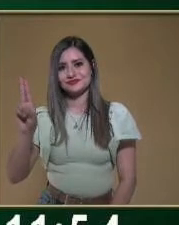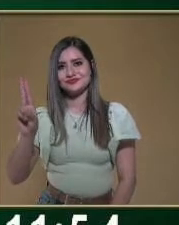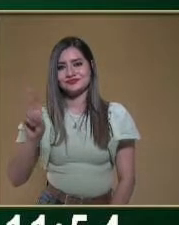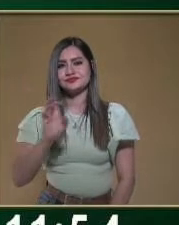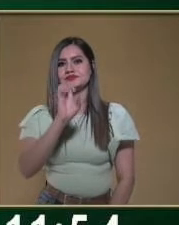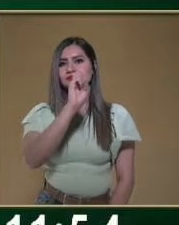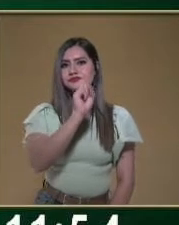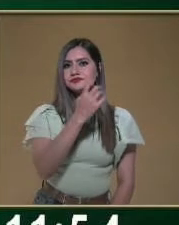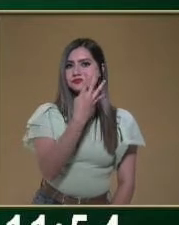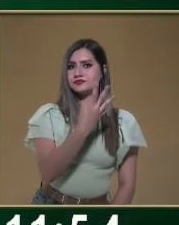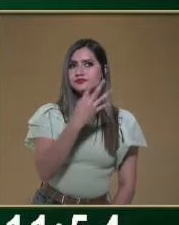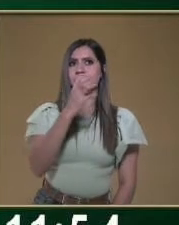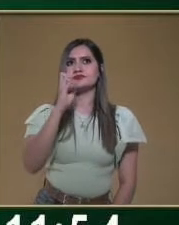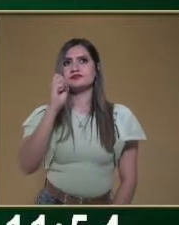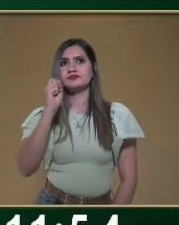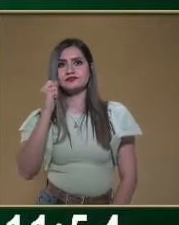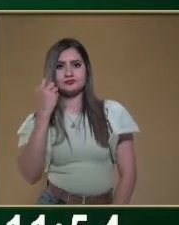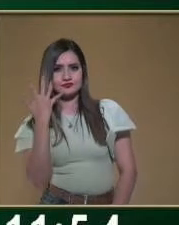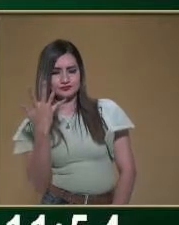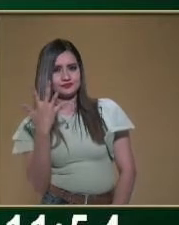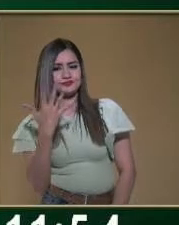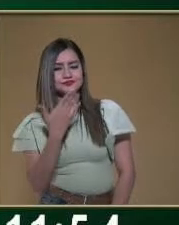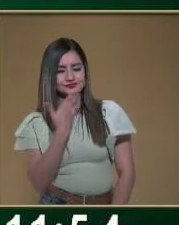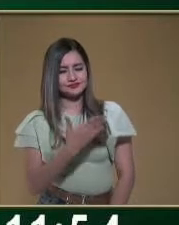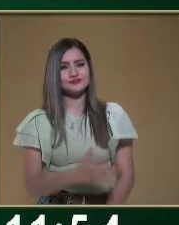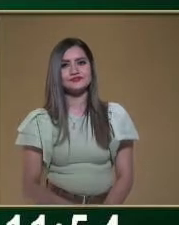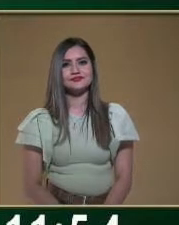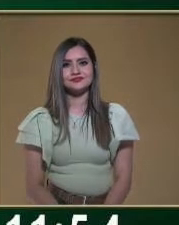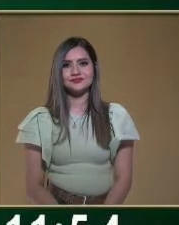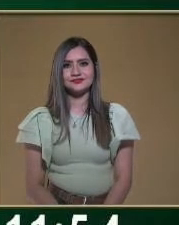4, tengo 5 unidades.